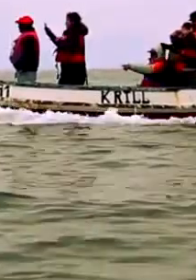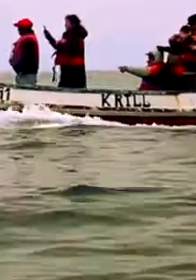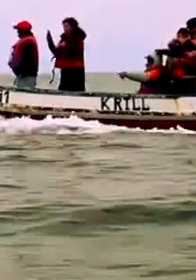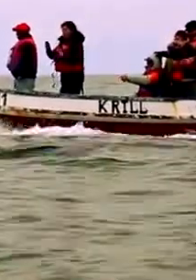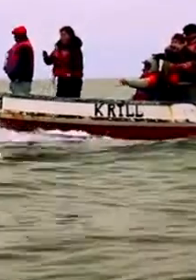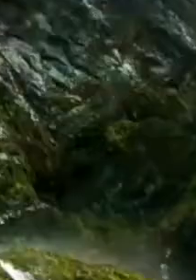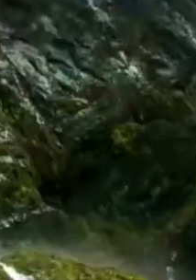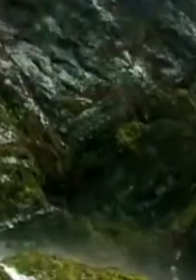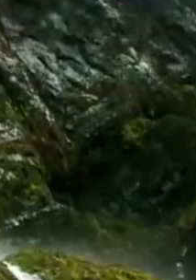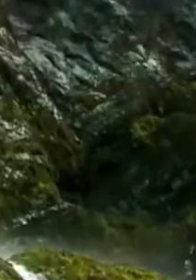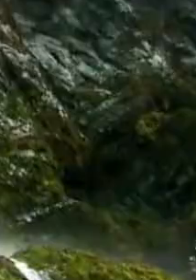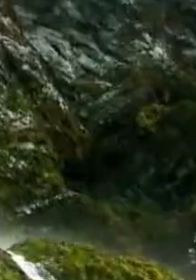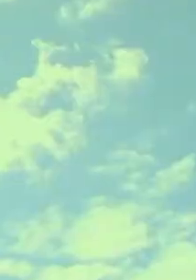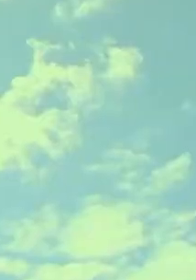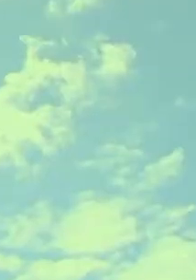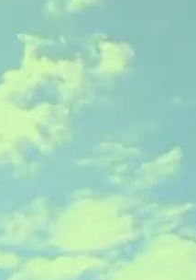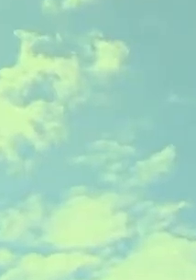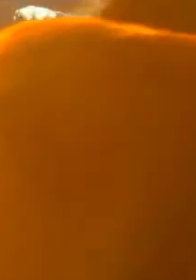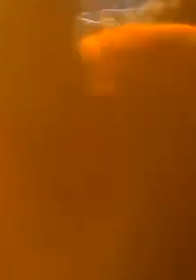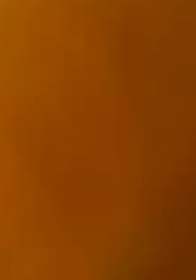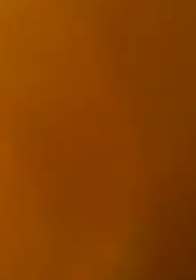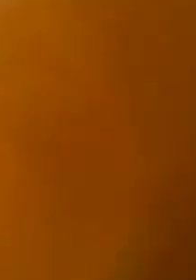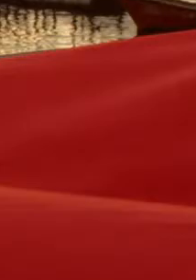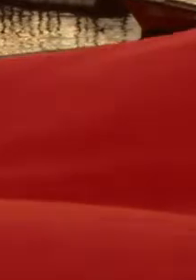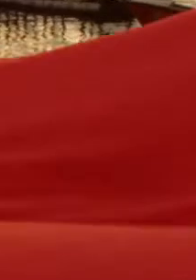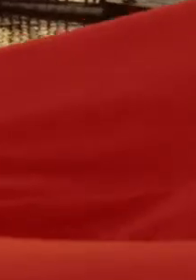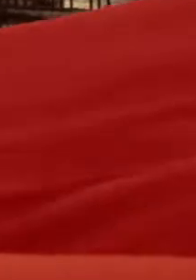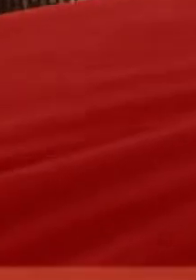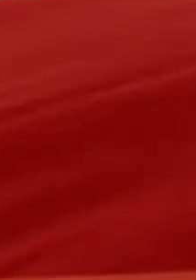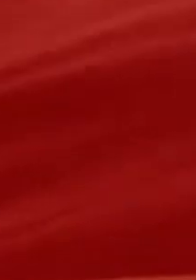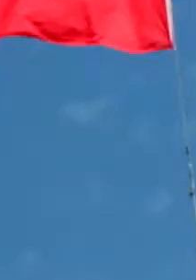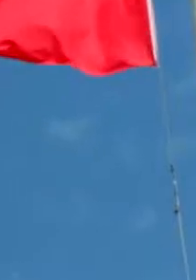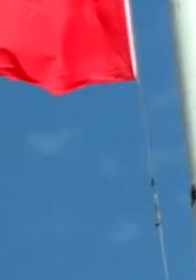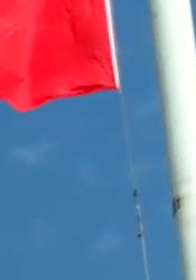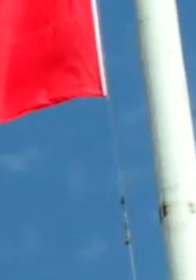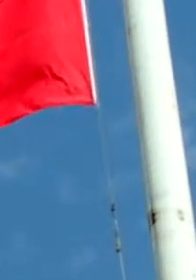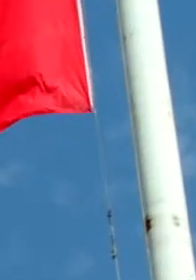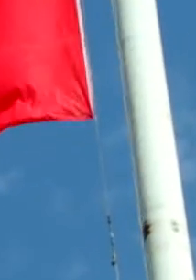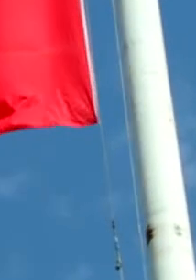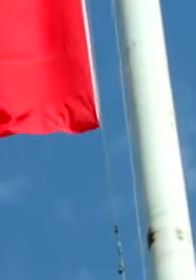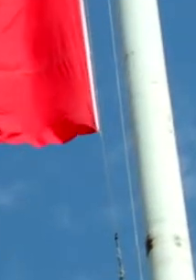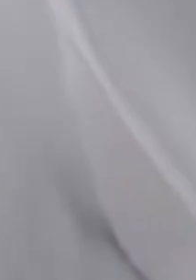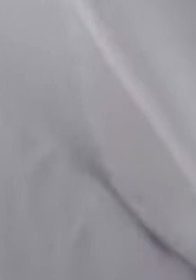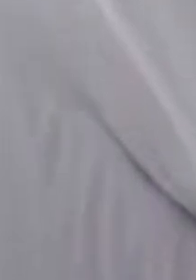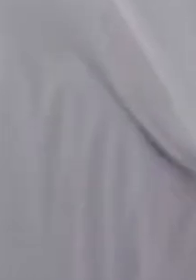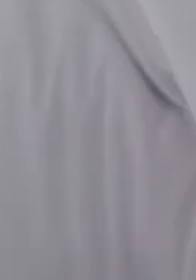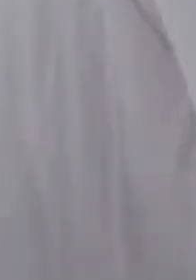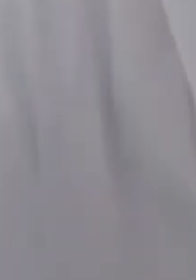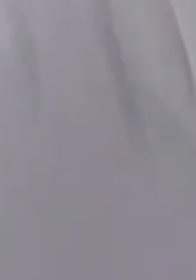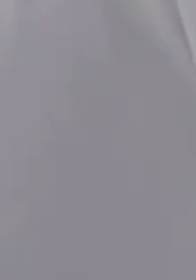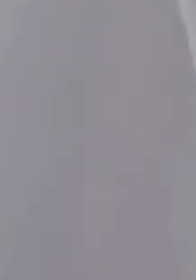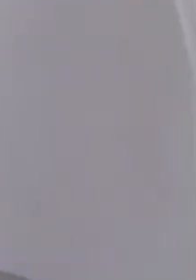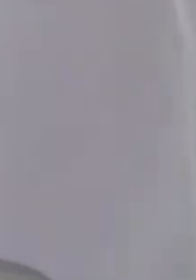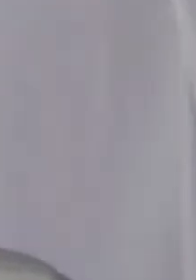transmitió el gobierno de chile agradecemos a los canales de televisión y radioemisoras que integraron